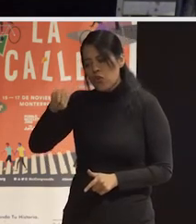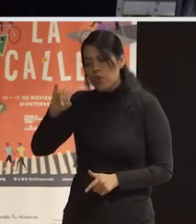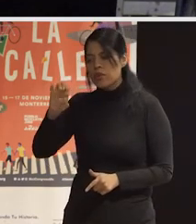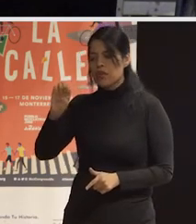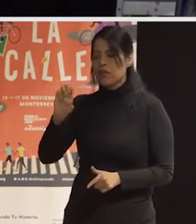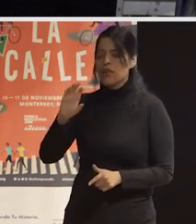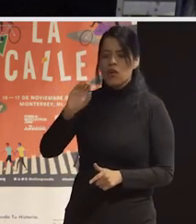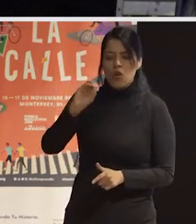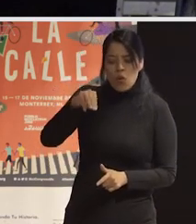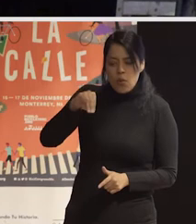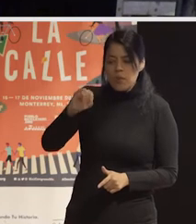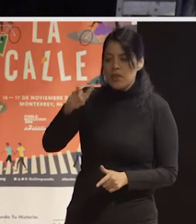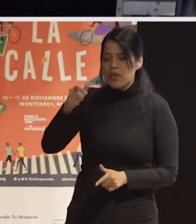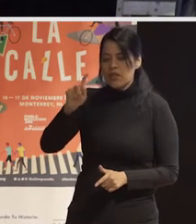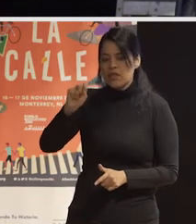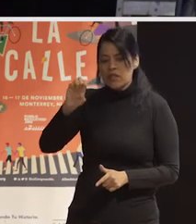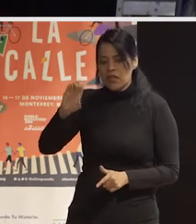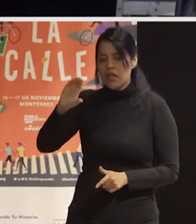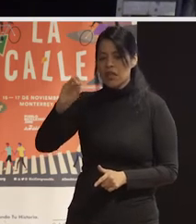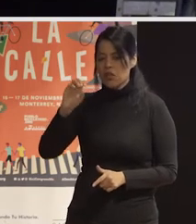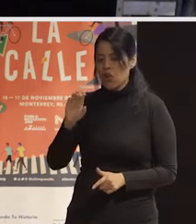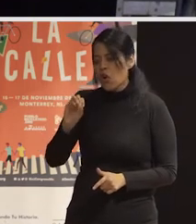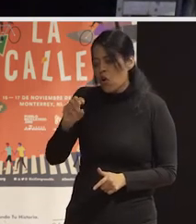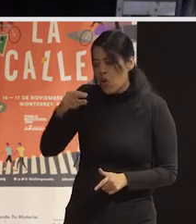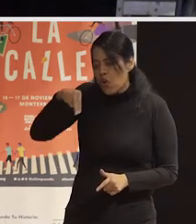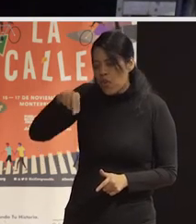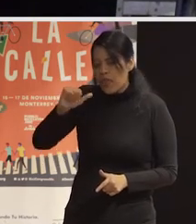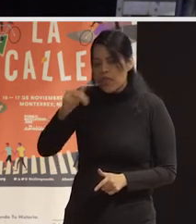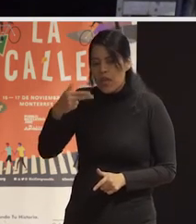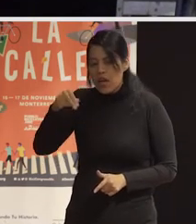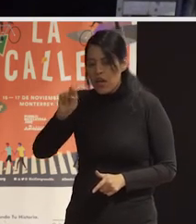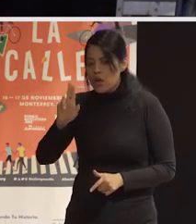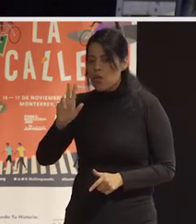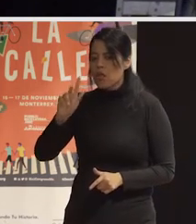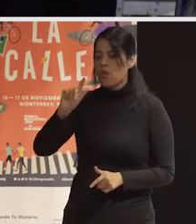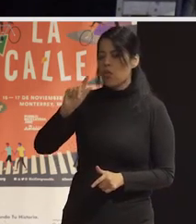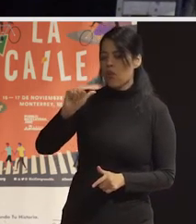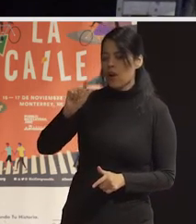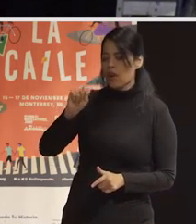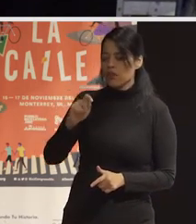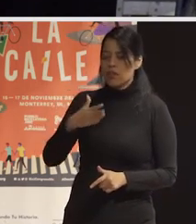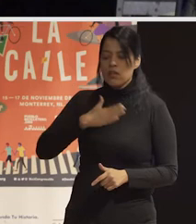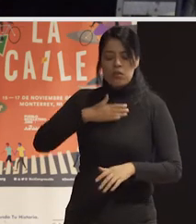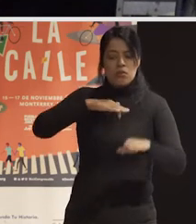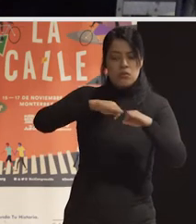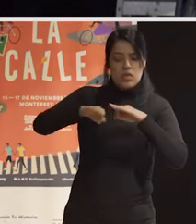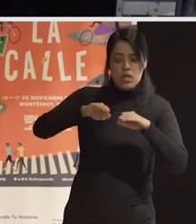siendo enaguas bien mi trabajo en sigua memoria consiste